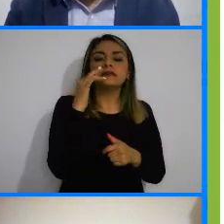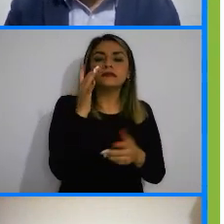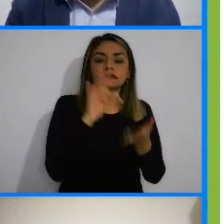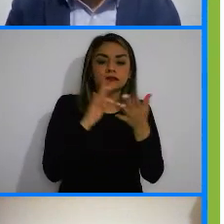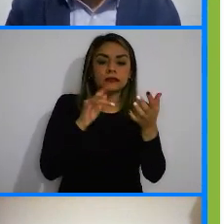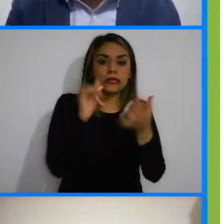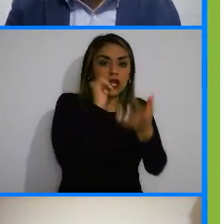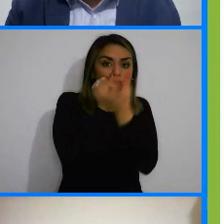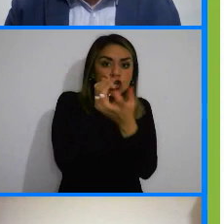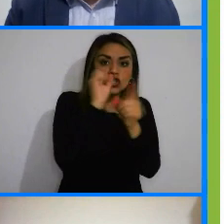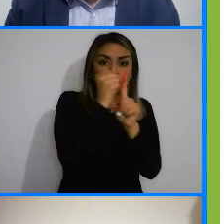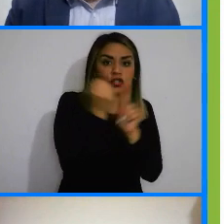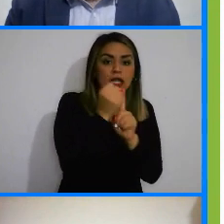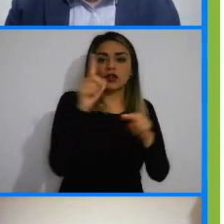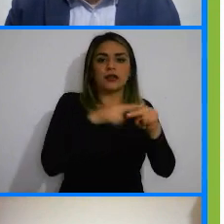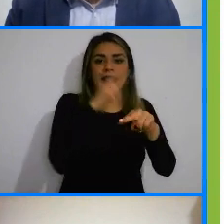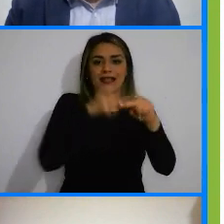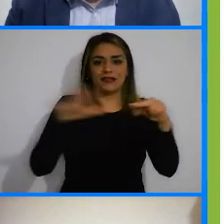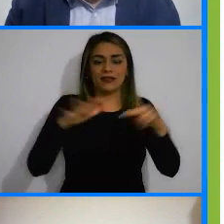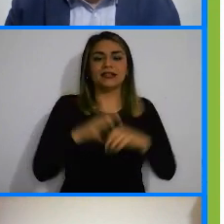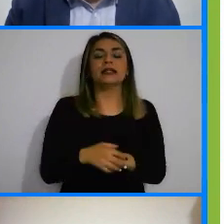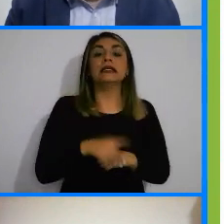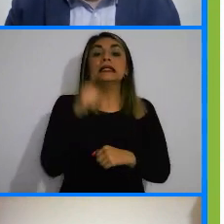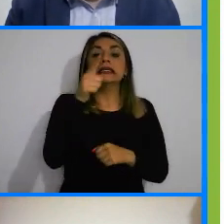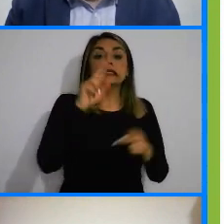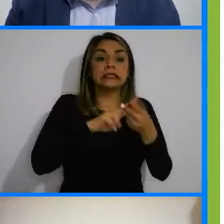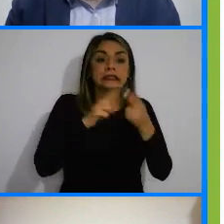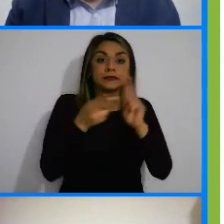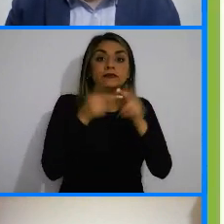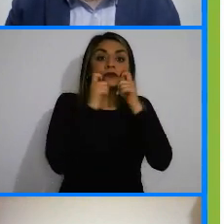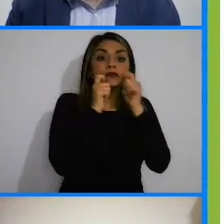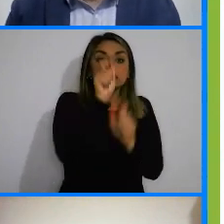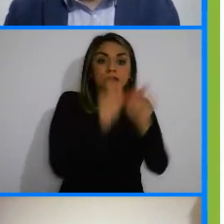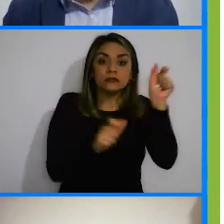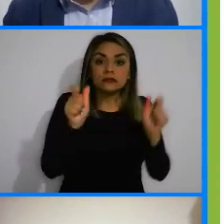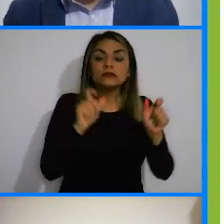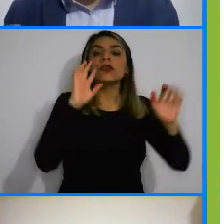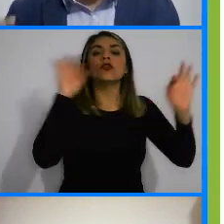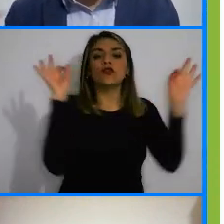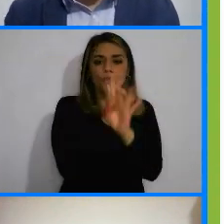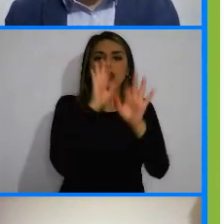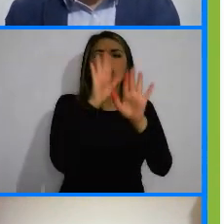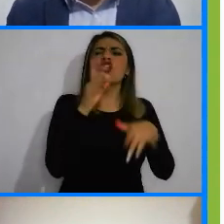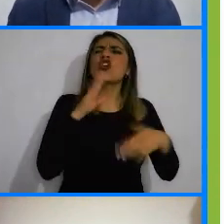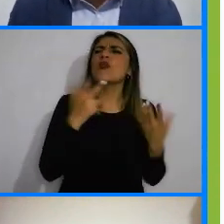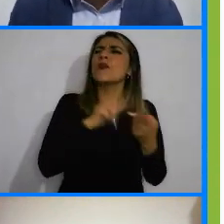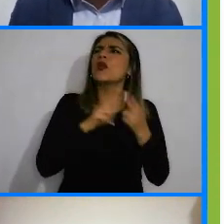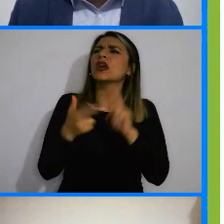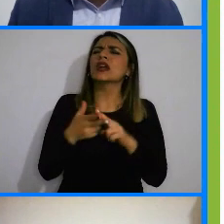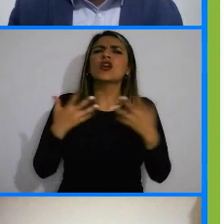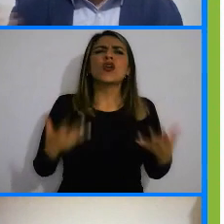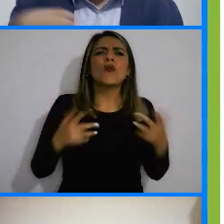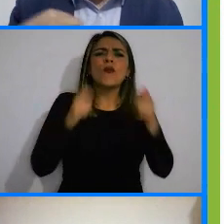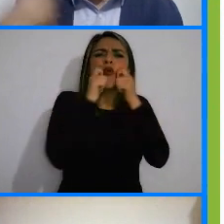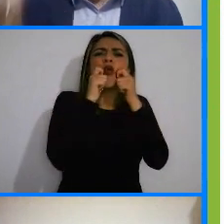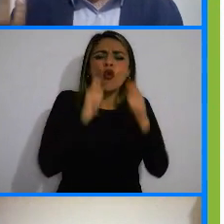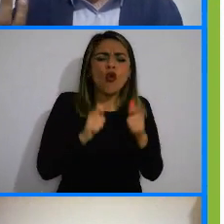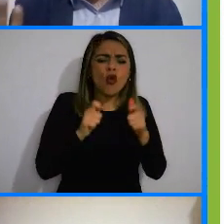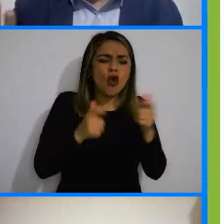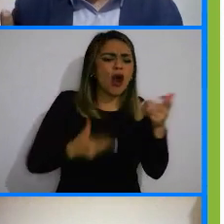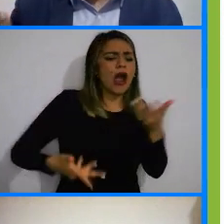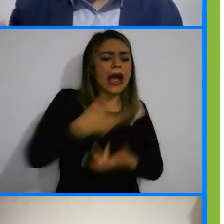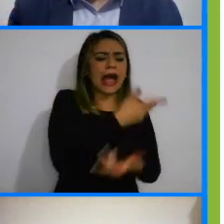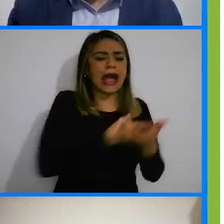social, sino que es natural. Y lo de la ecología humana se enfoca en eso. Entonces, ¿cómo se relaciona el hombre con el